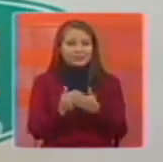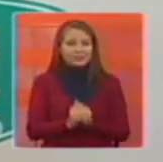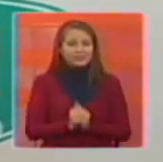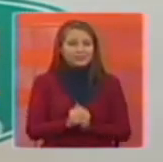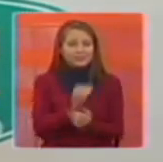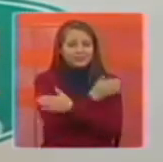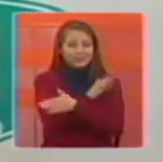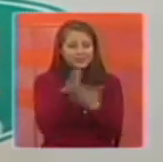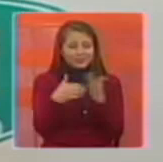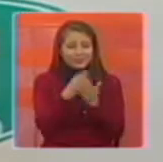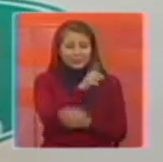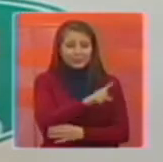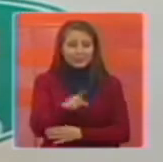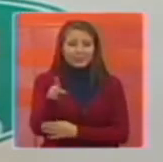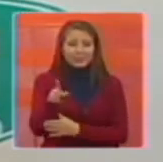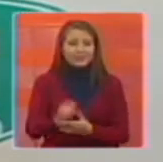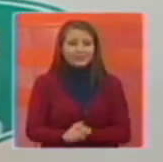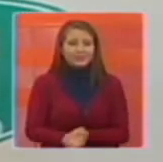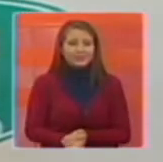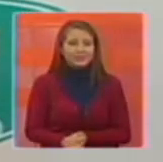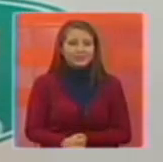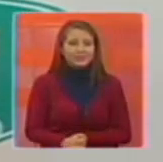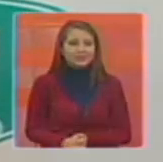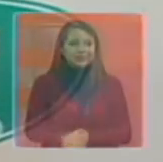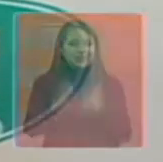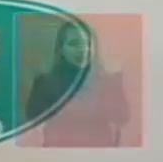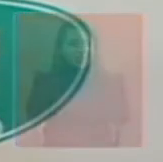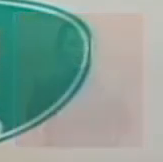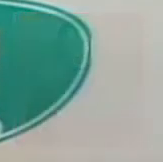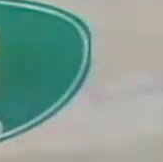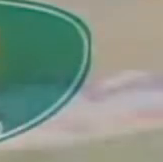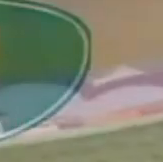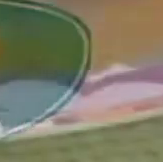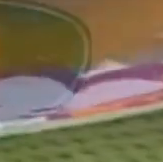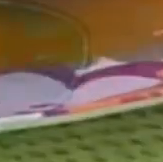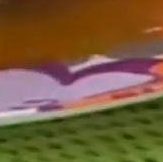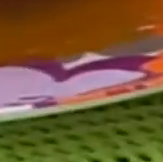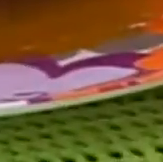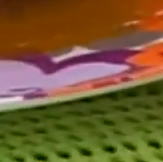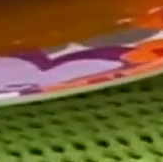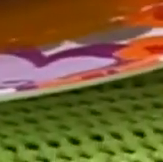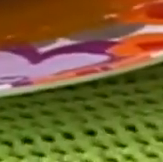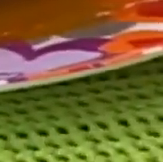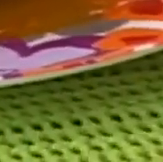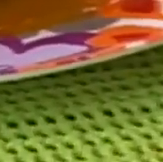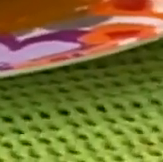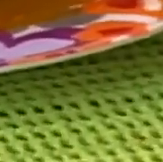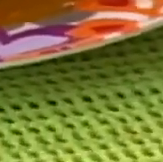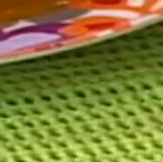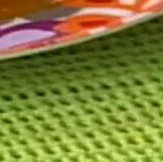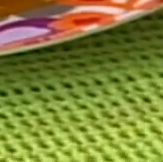Un beso grande para todos ustedes. ¡Y que viva Guayaquil! Hermosa de mis sueños,